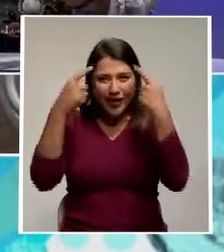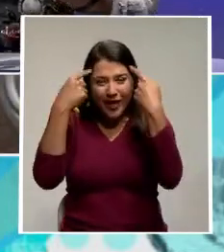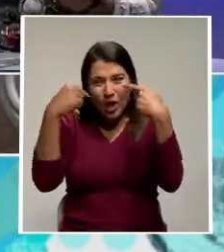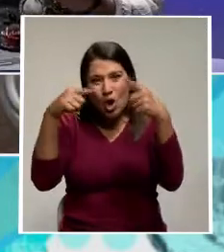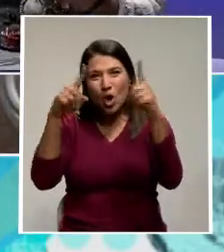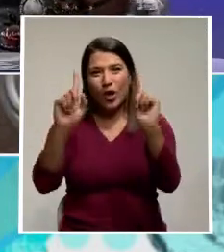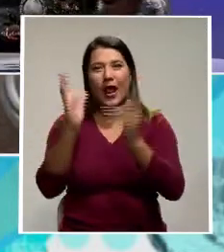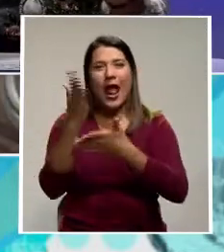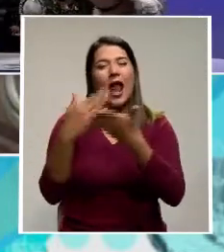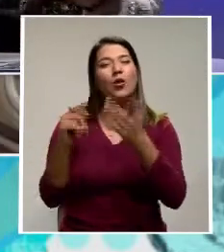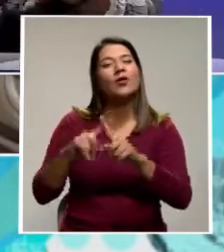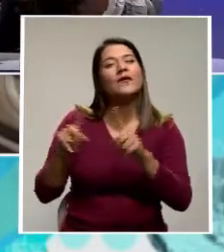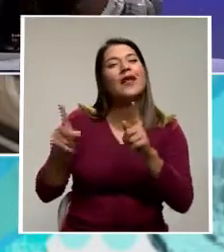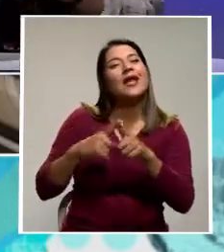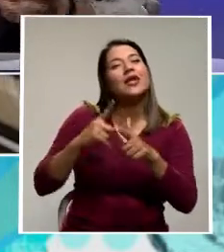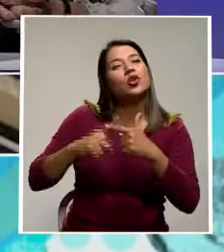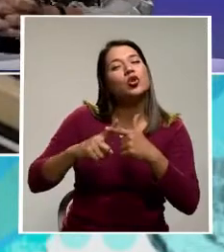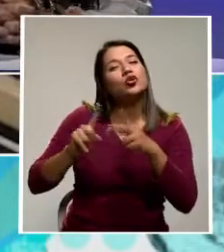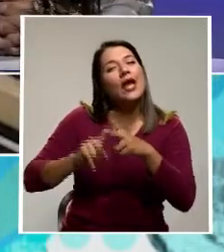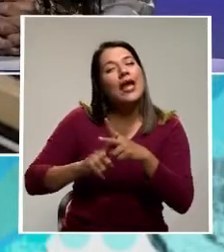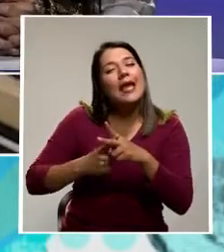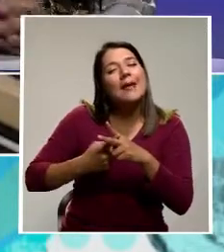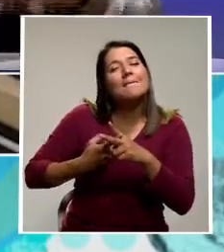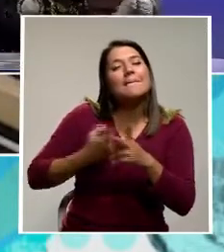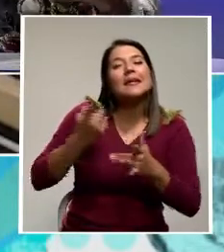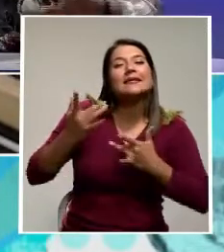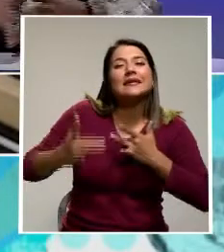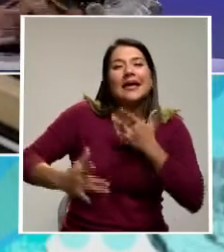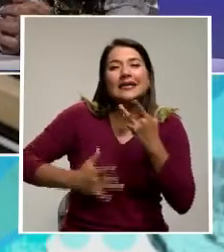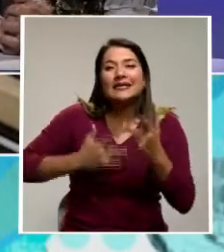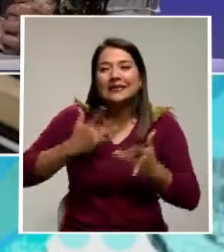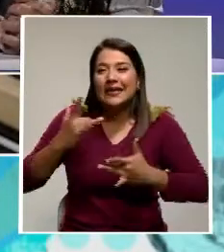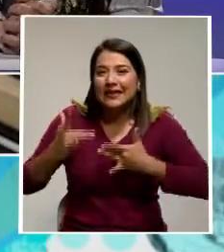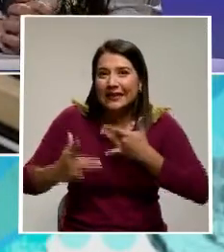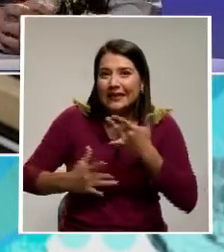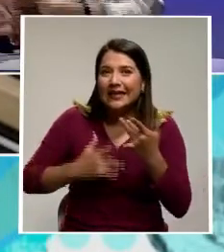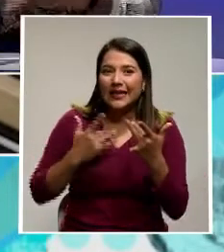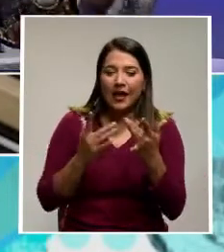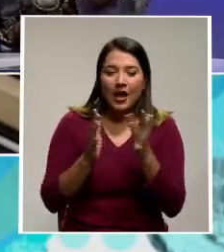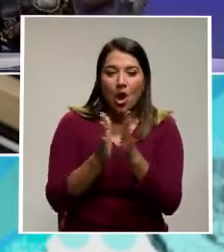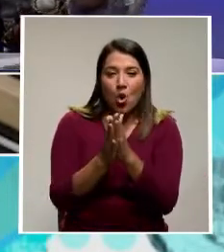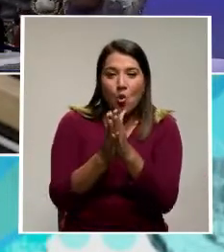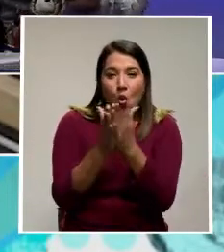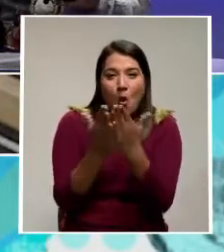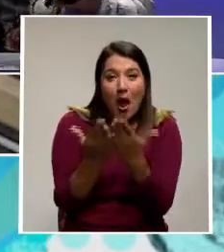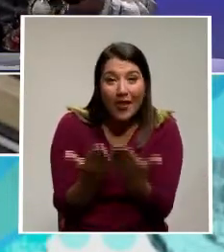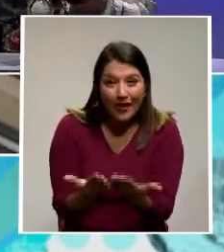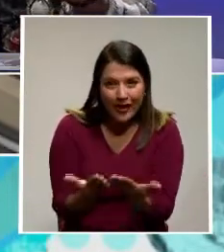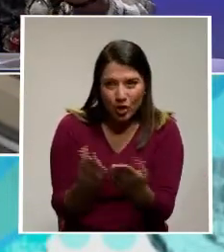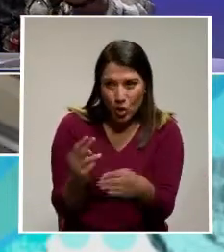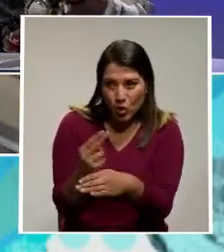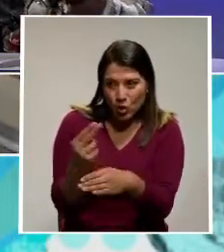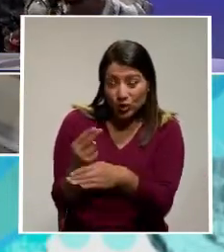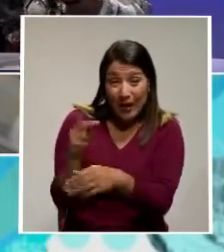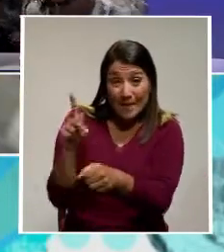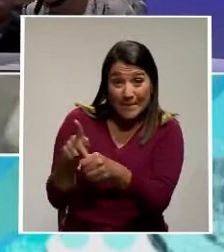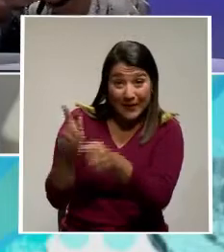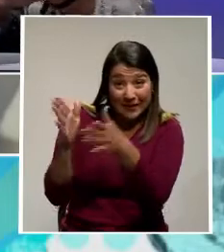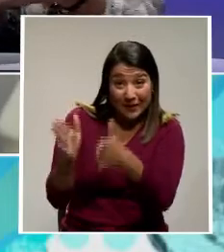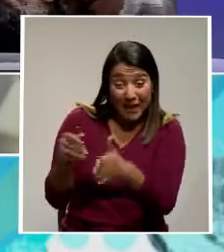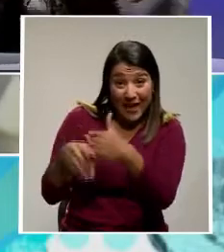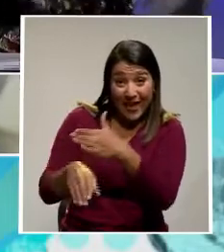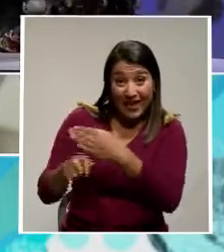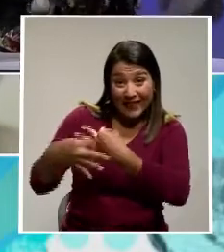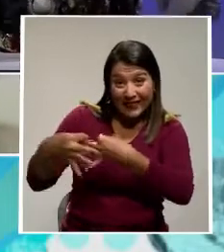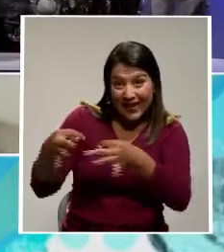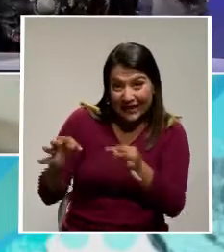sentir primero la vibración de los cuadernos de las participantes en los talleres. esa vibración de los cuadernos que a veces a mí